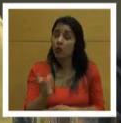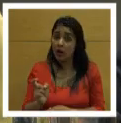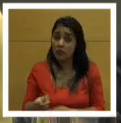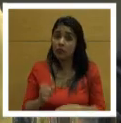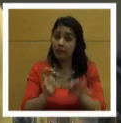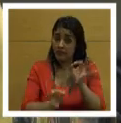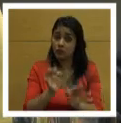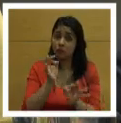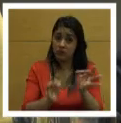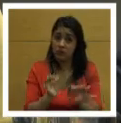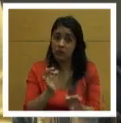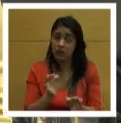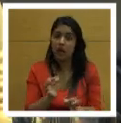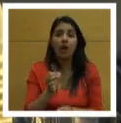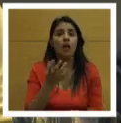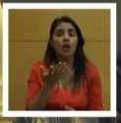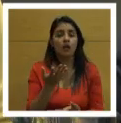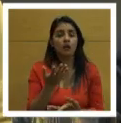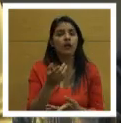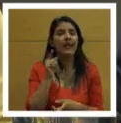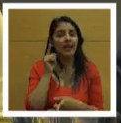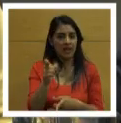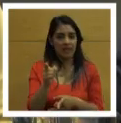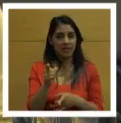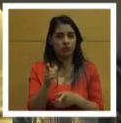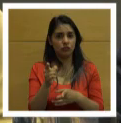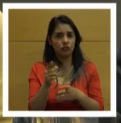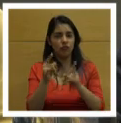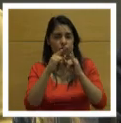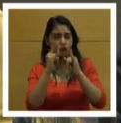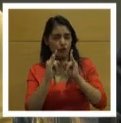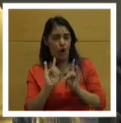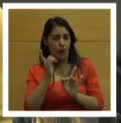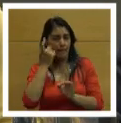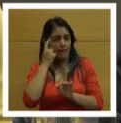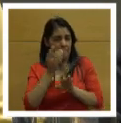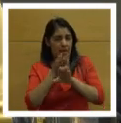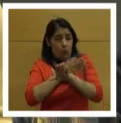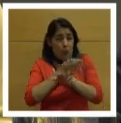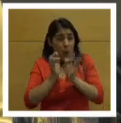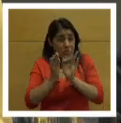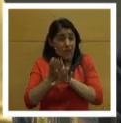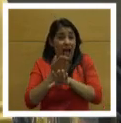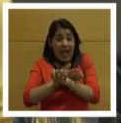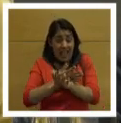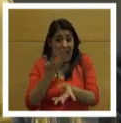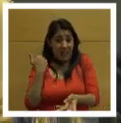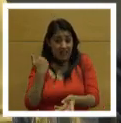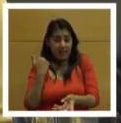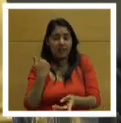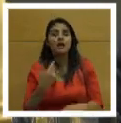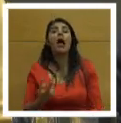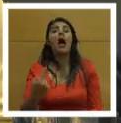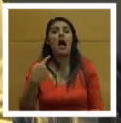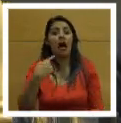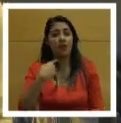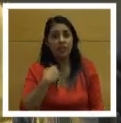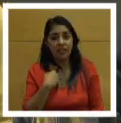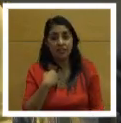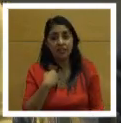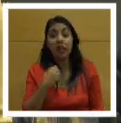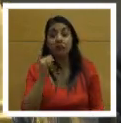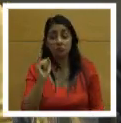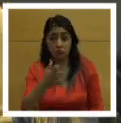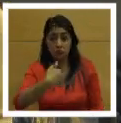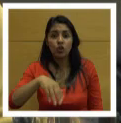en el sentido de que estos estereotipos, estos prejuicios afectan la credibilidad de los testimonios de las